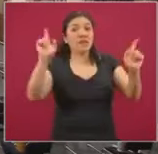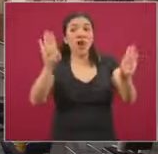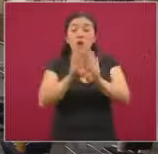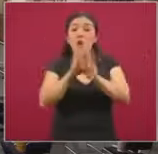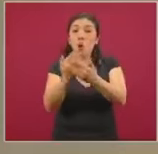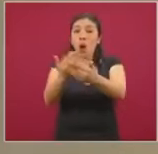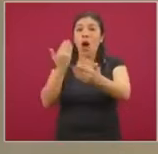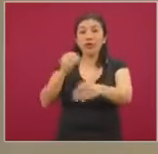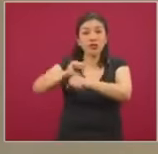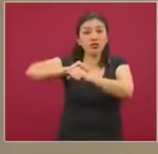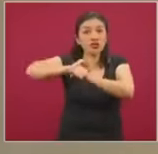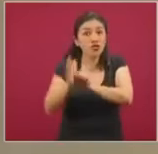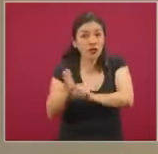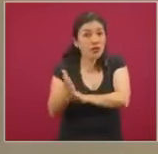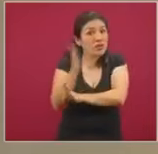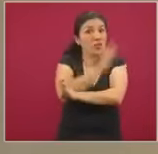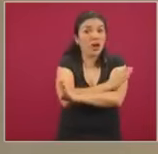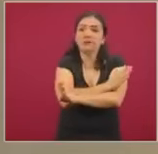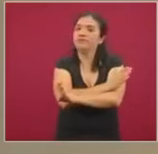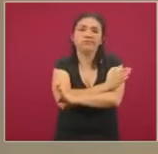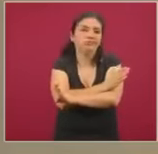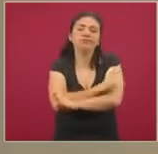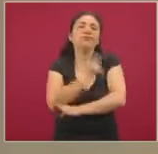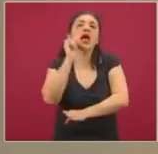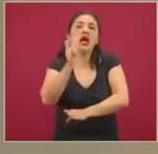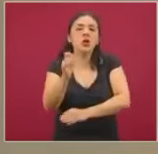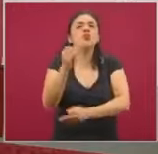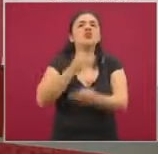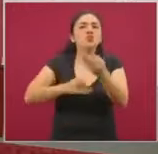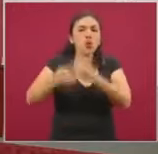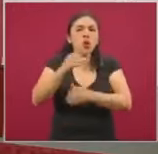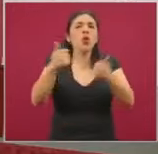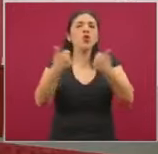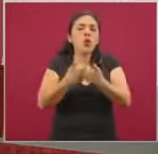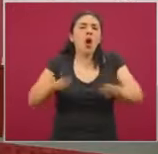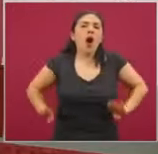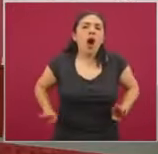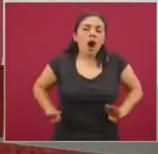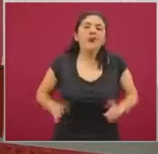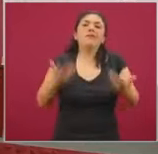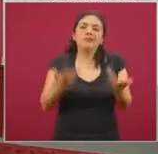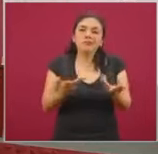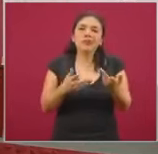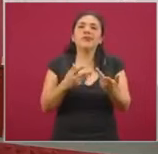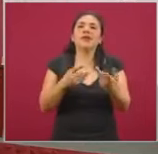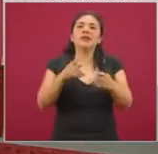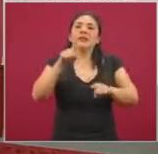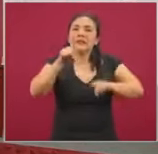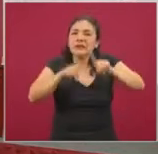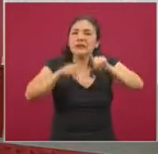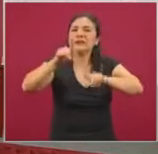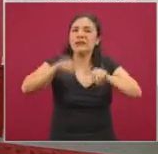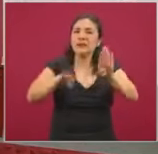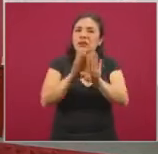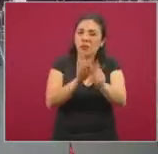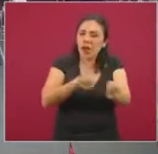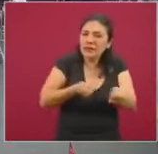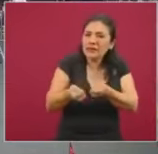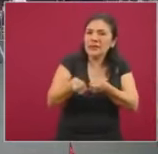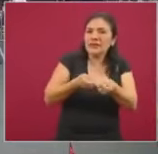antes de la pandemia, sino que todas están en su momento con ciertas